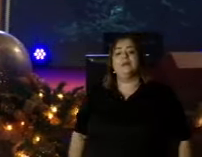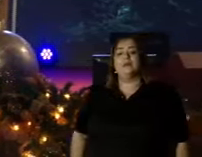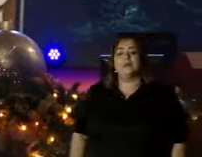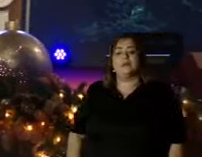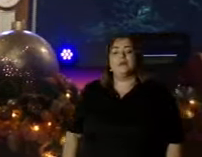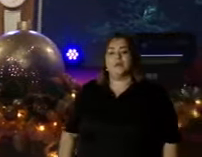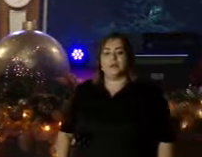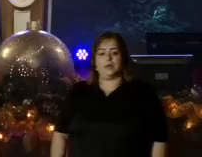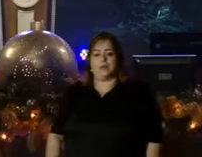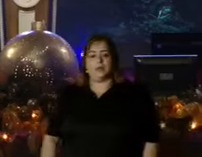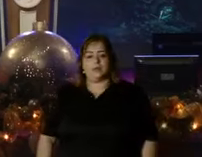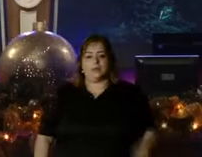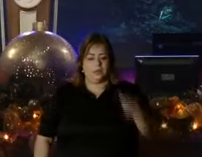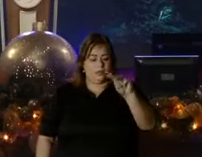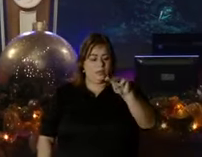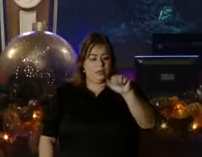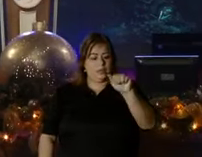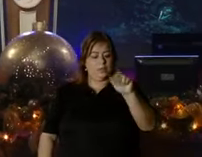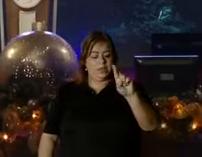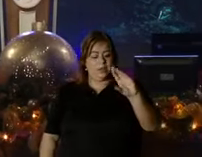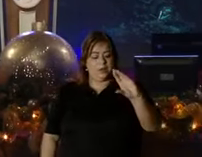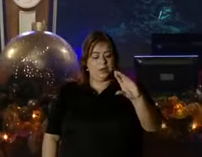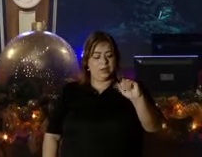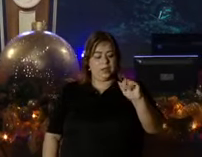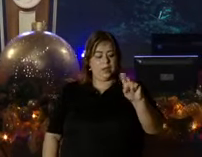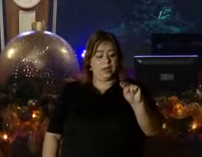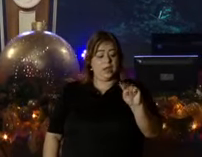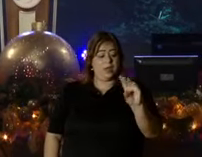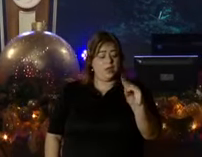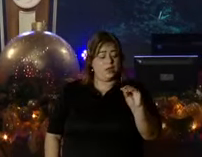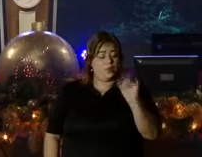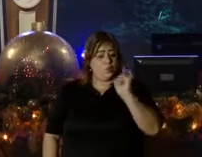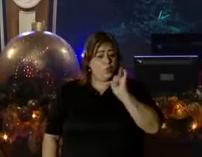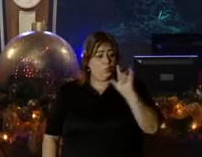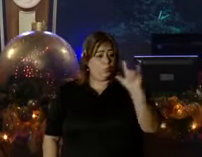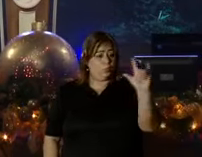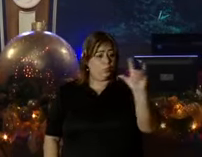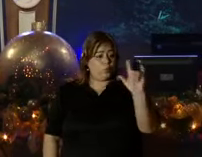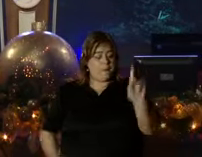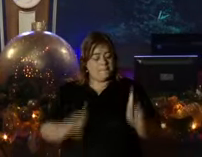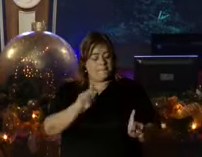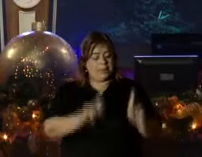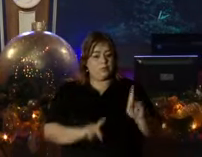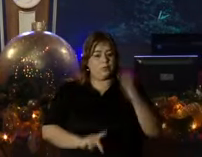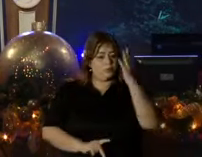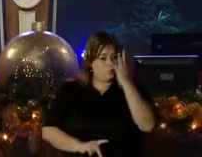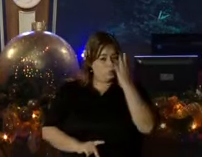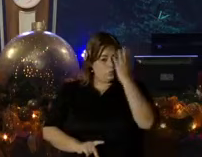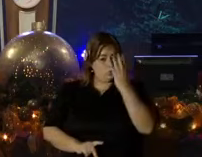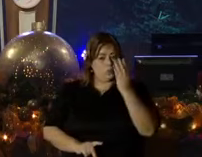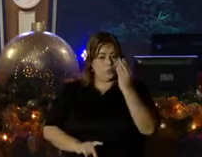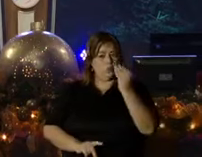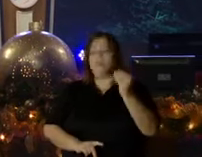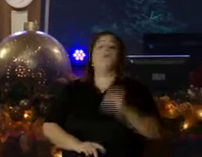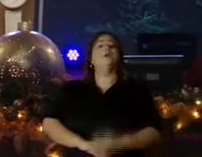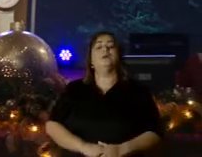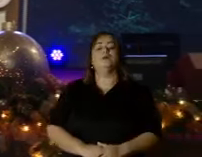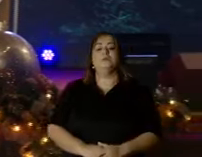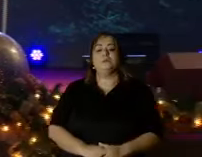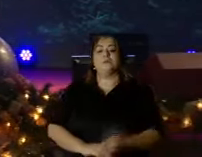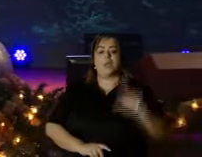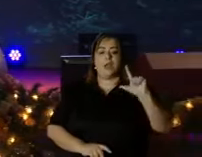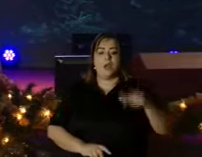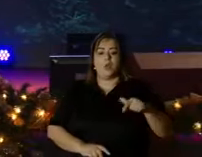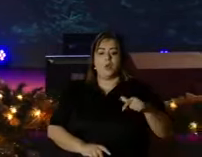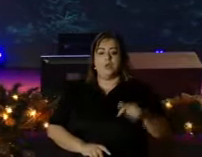todito. Marcanito, te amo, gente linda. Ya mismo soplamos ahí, gloria a Dios, ya mismo. Es que